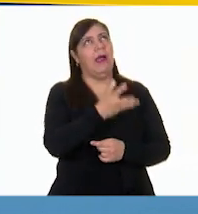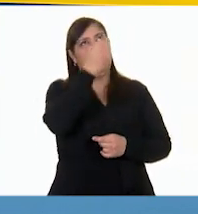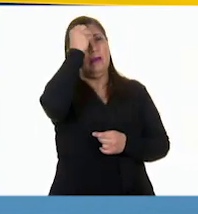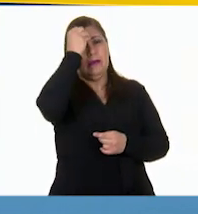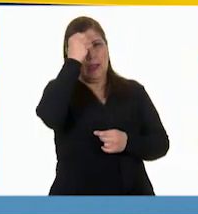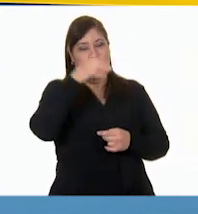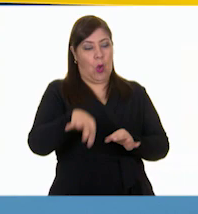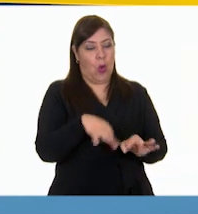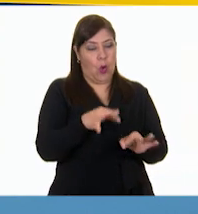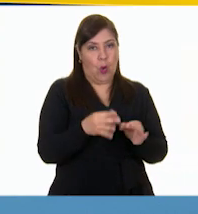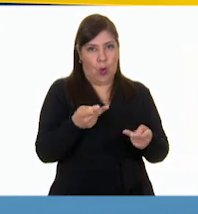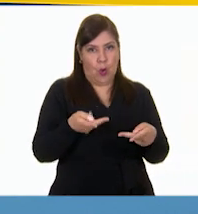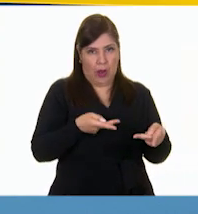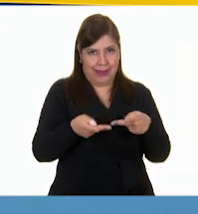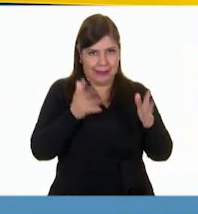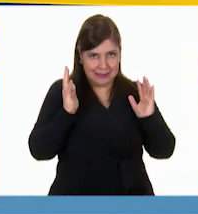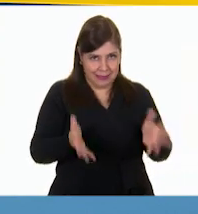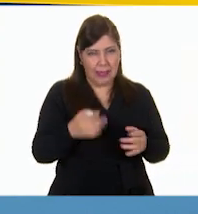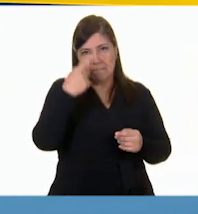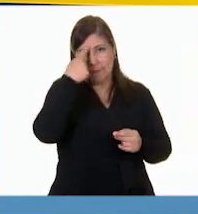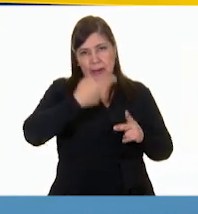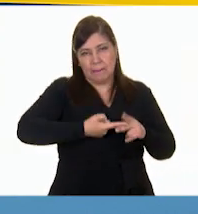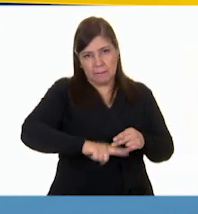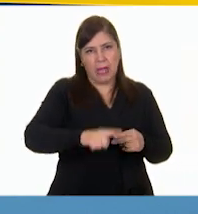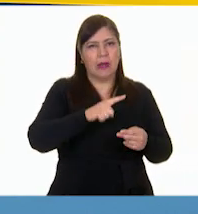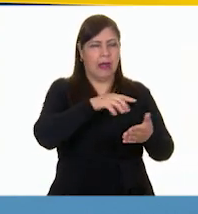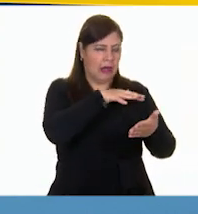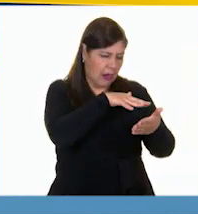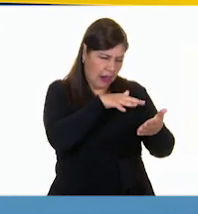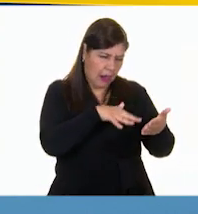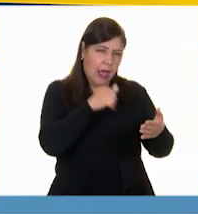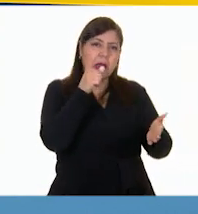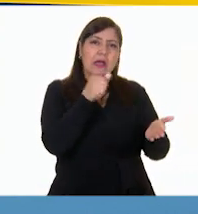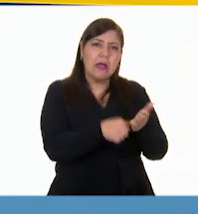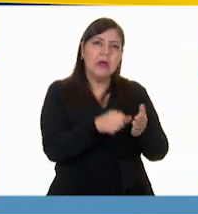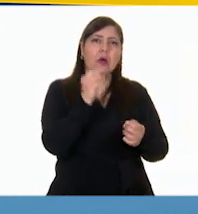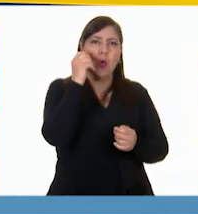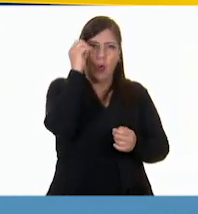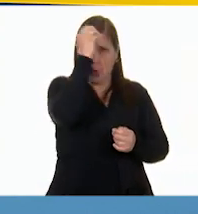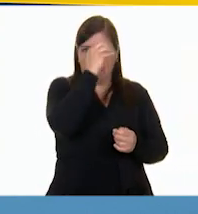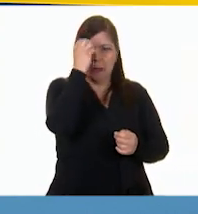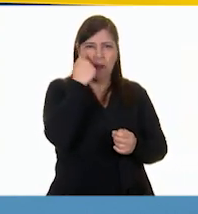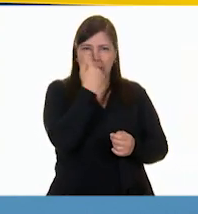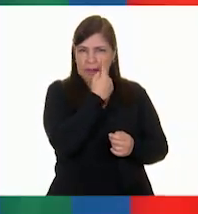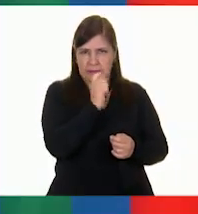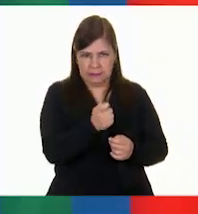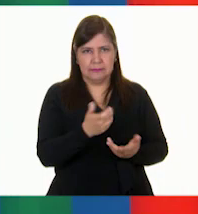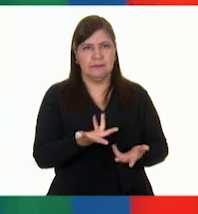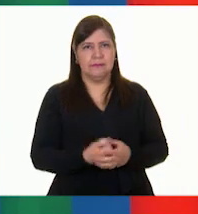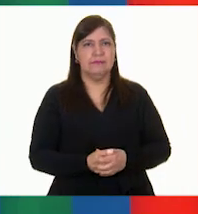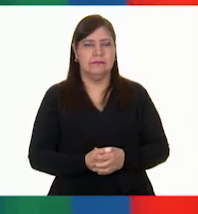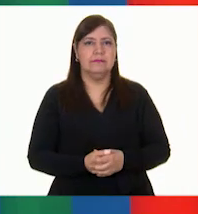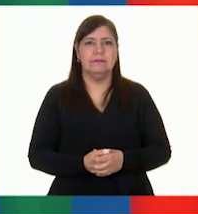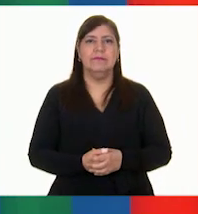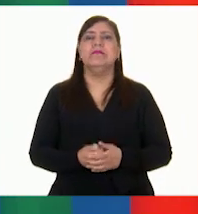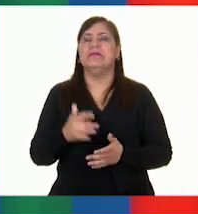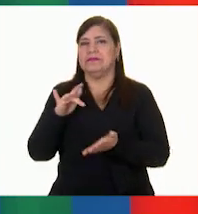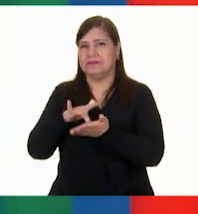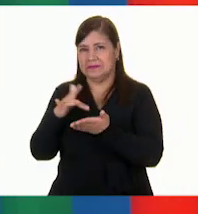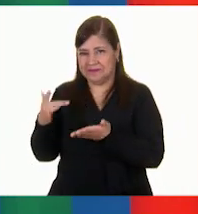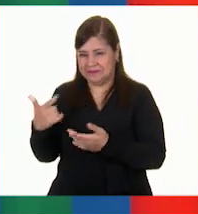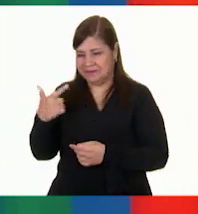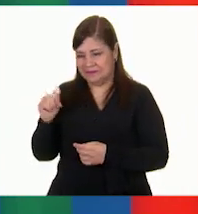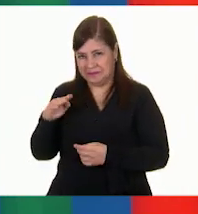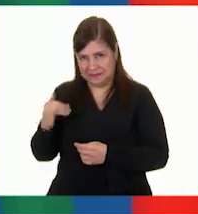encuentran listos en estos momentos para empezar a redactar su carta de opinión. Así es, pues Gaby, muchísimas